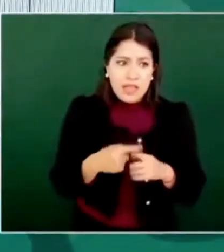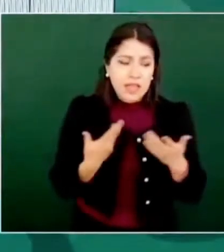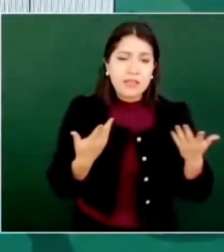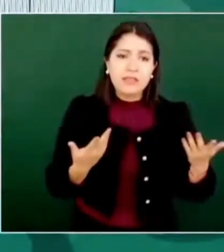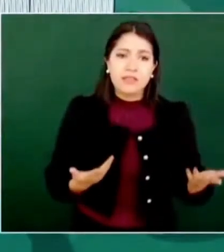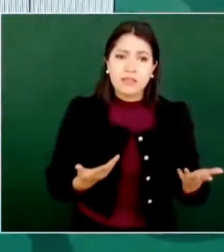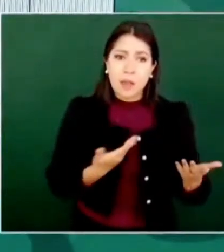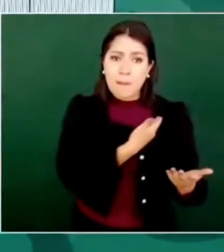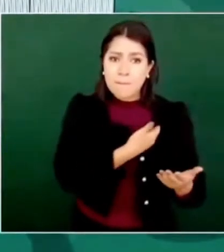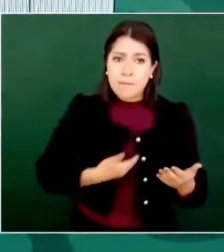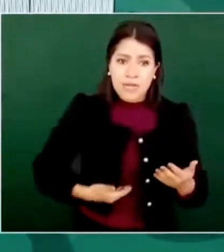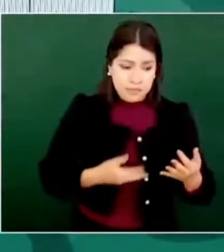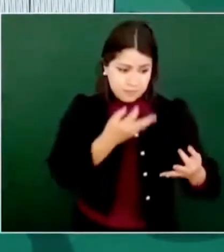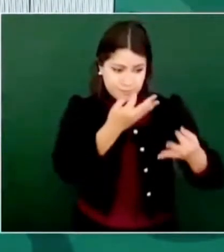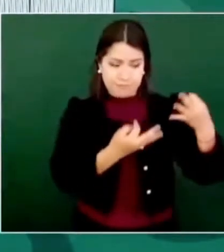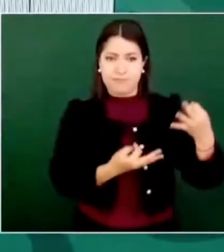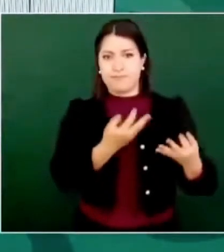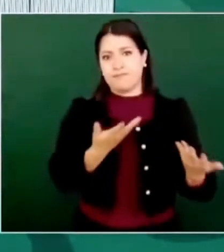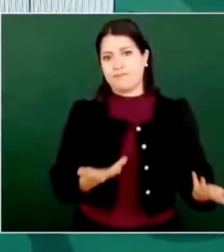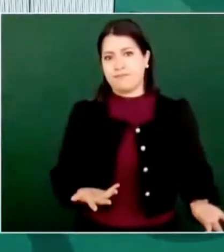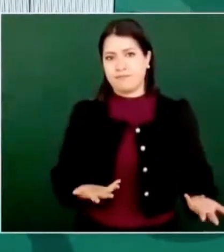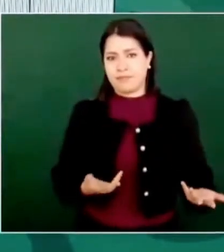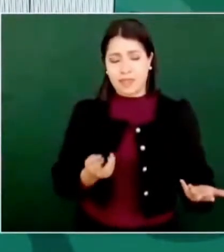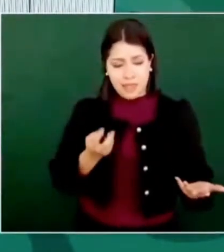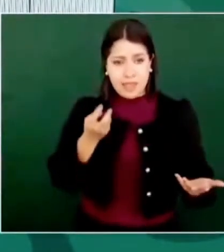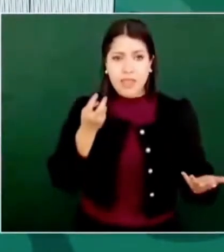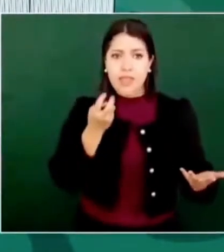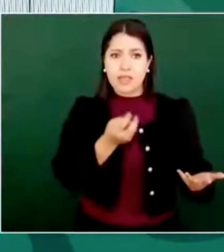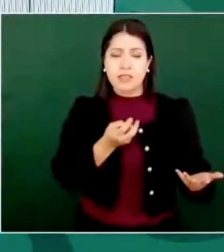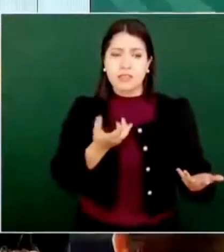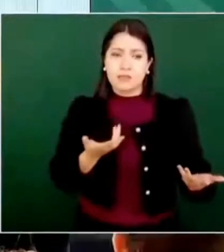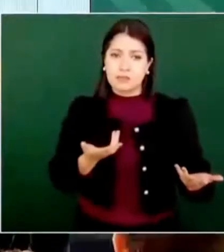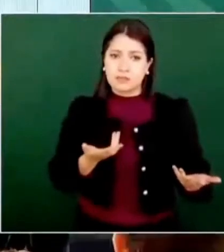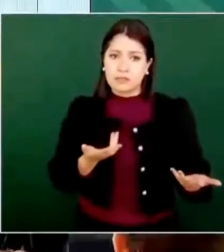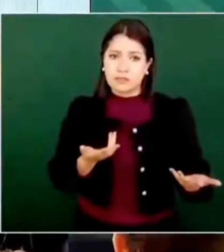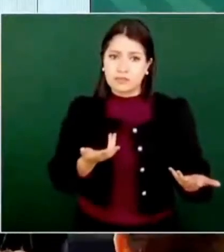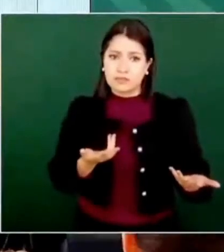Eso no es de